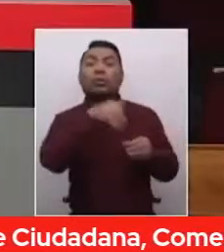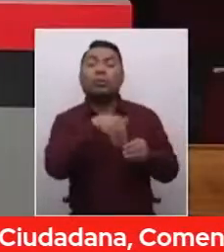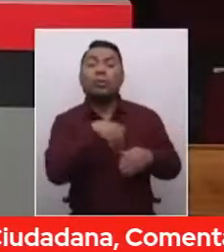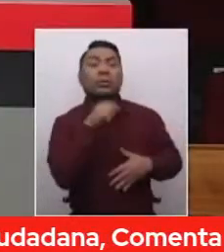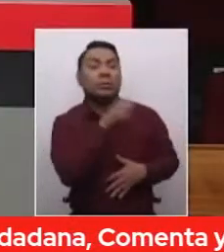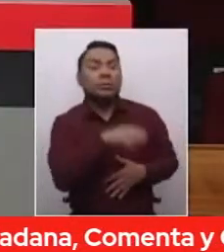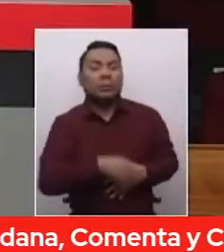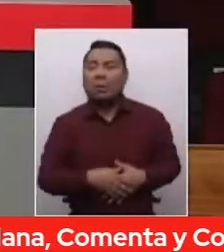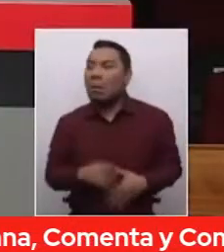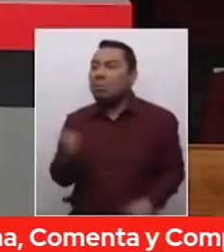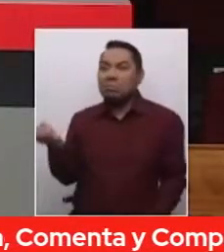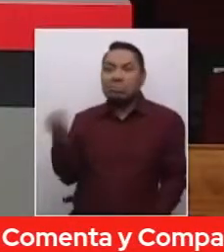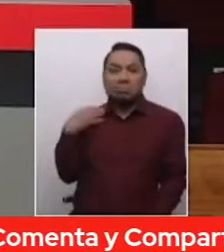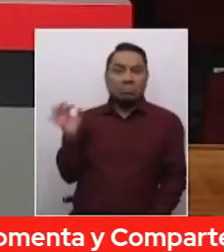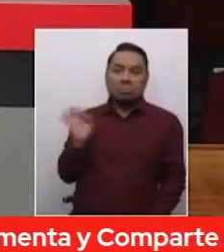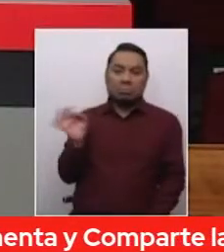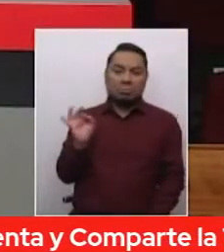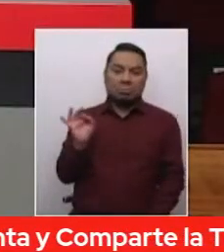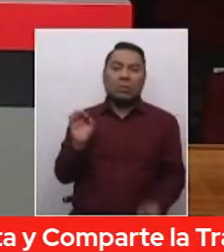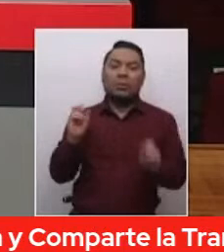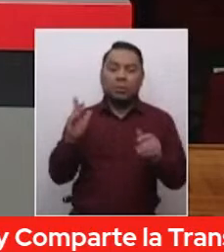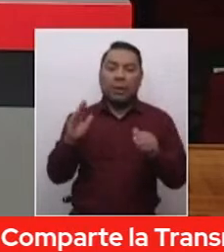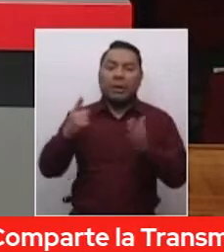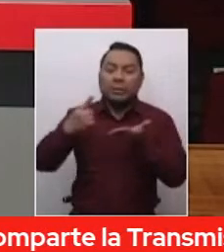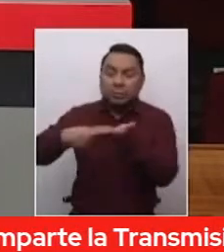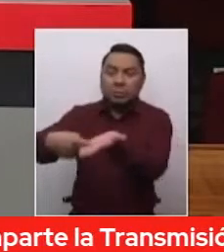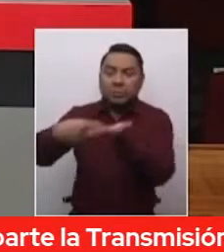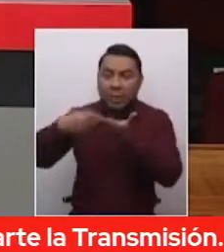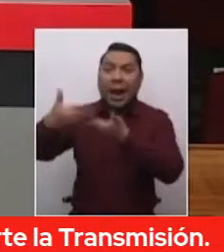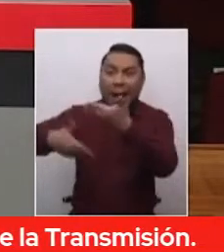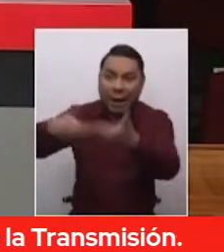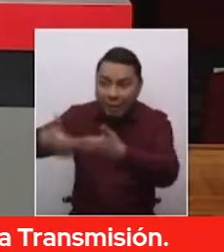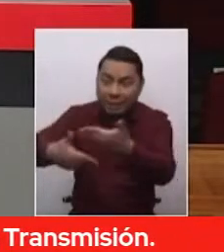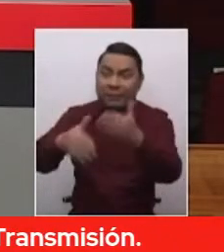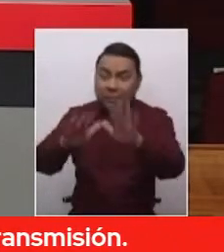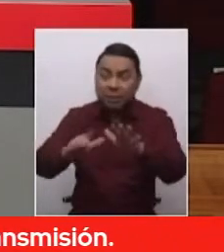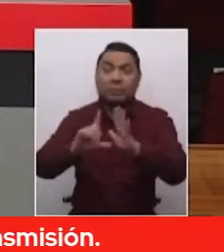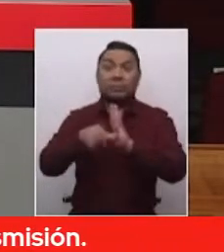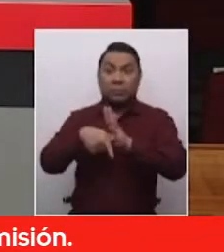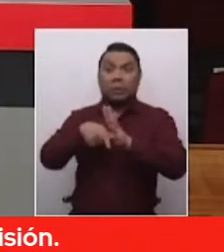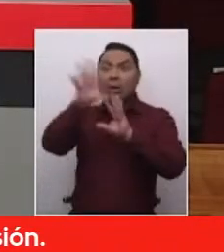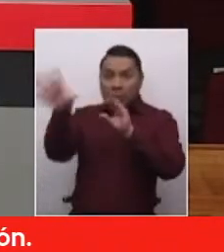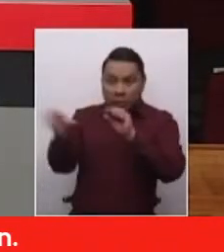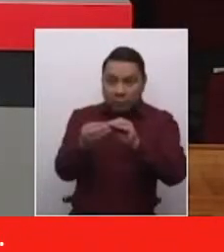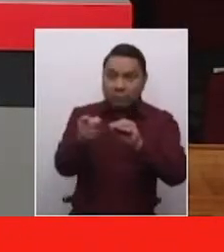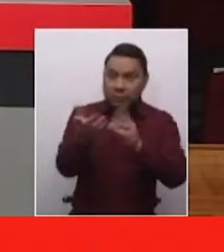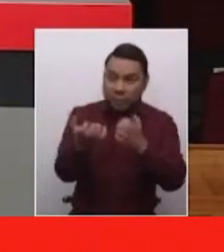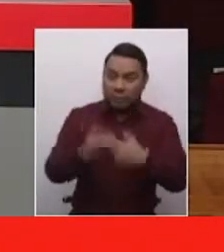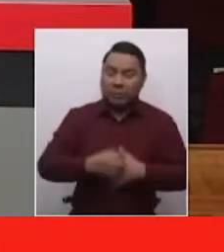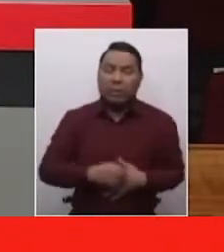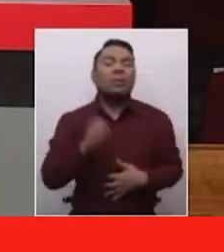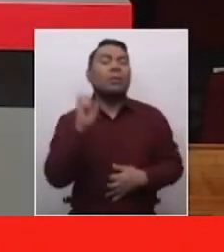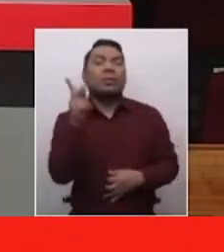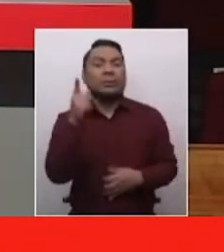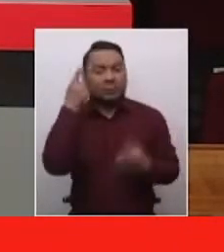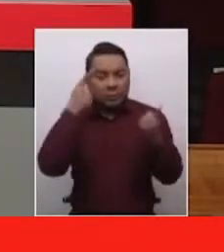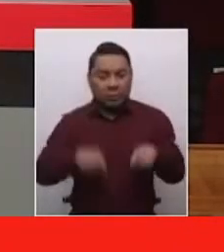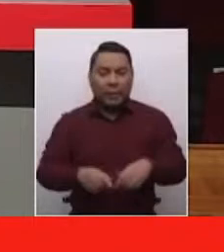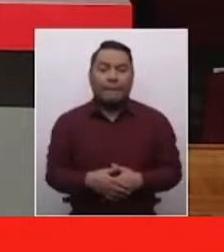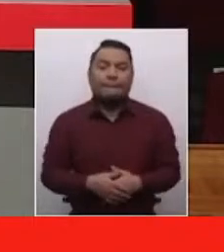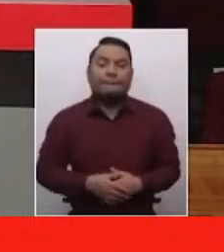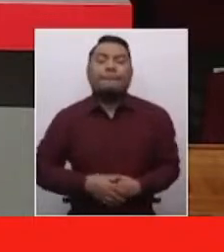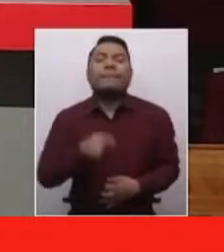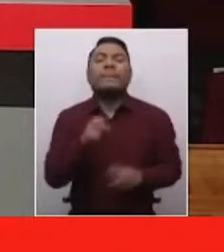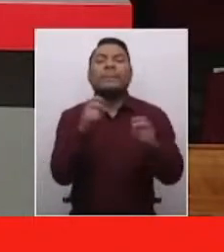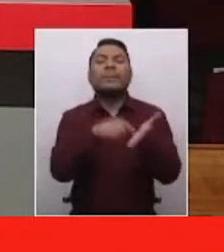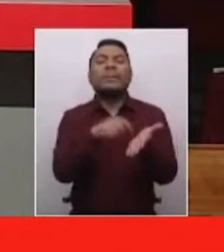No nos ha llegado la confirmación. Hagamos algo, avancemos con el debate y si ocurre ese disclaimer, lo hacemos más adelante. ¿De acuerdo? Sí. Muy bien. De acuerdo, ¿no? Las